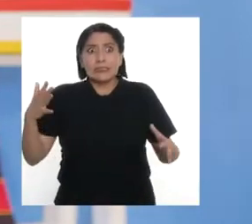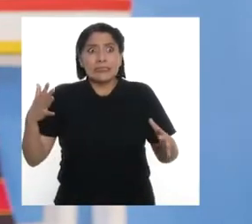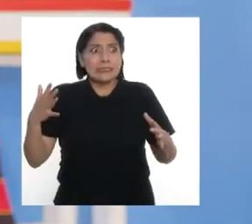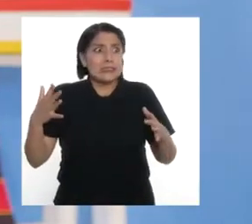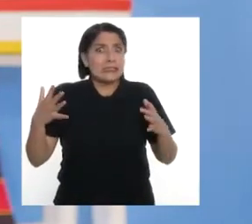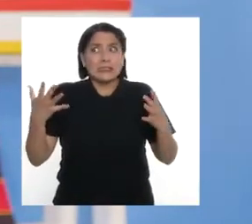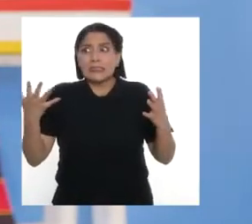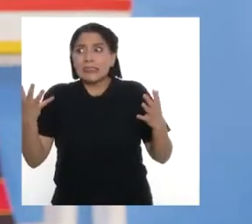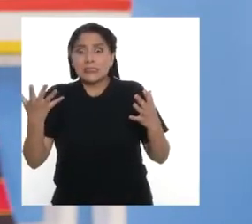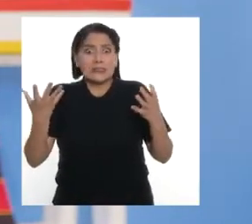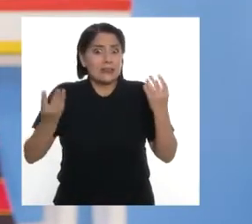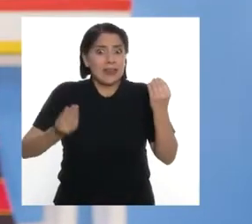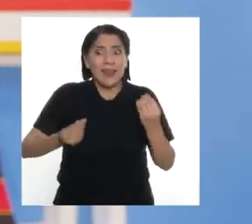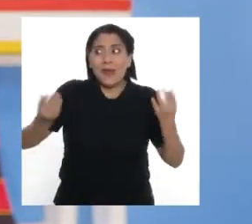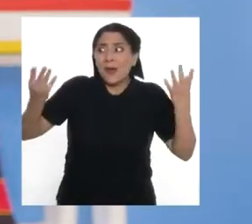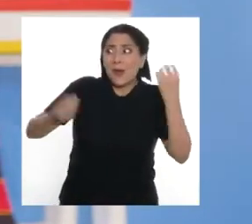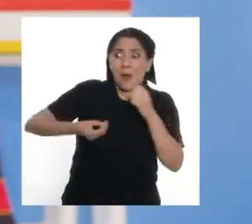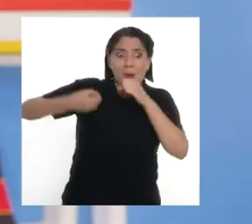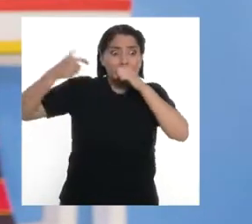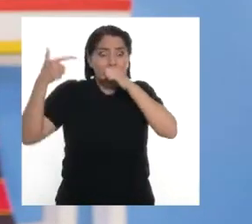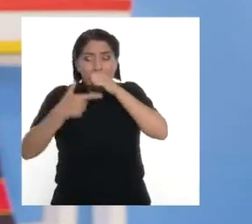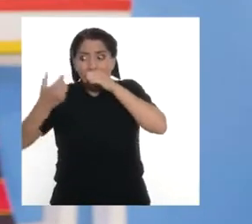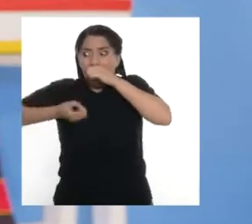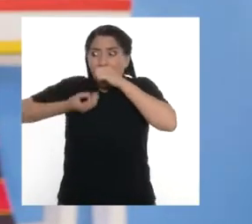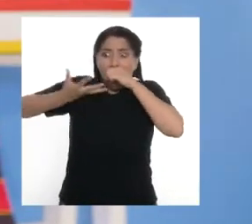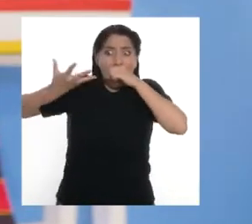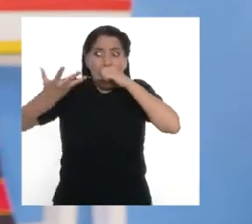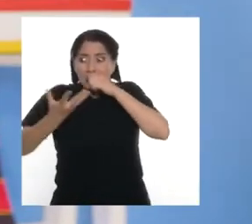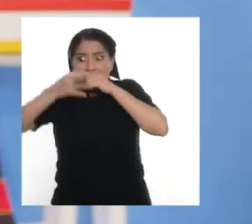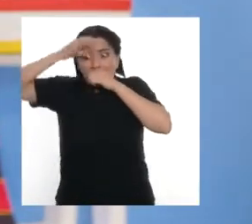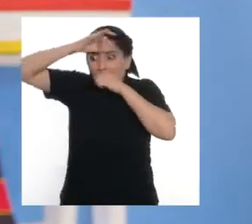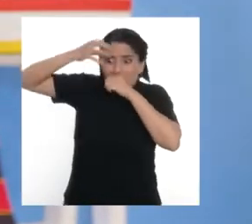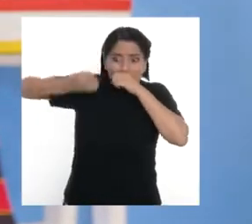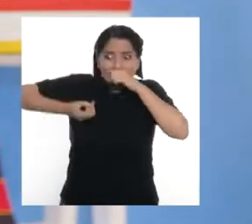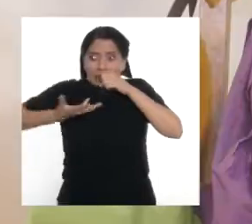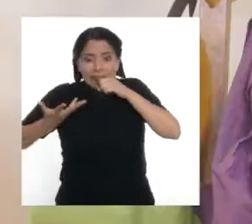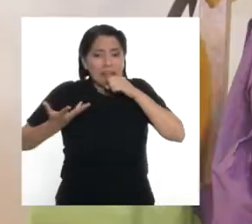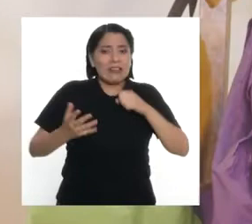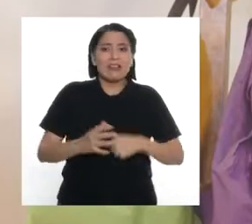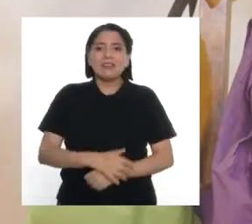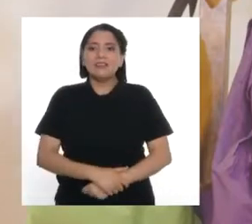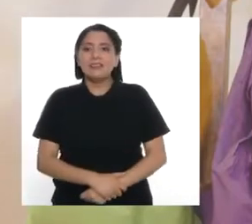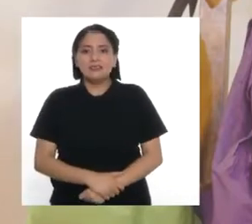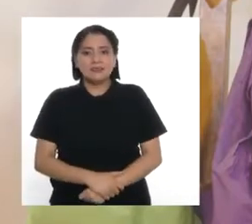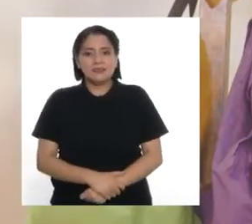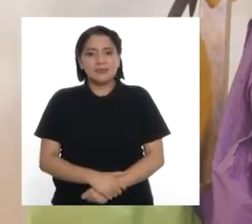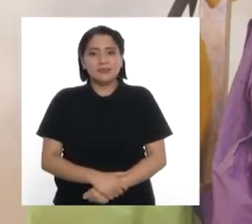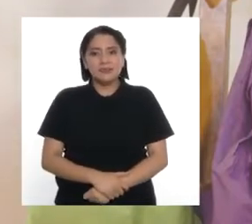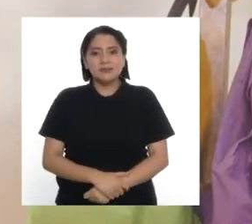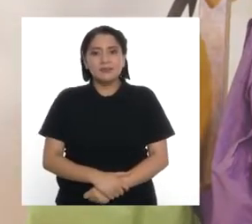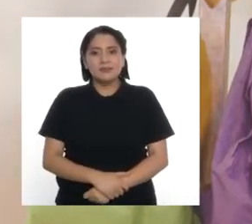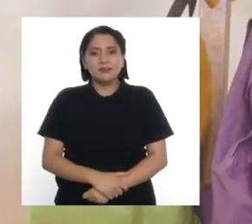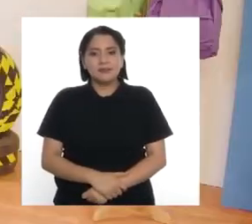Ah, uy, ¿y ahora cómo va a salir? Ya no sé qué más iba yo a decir.